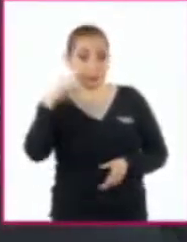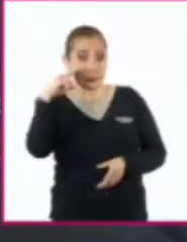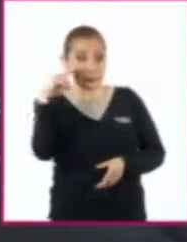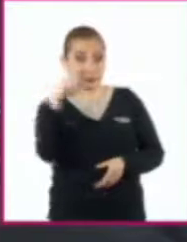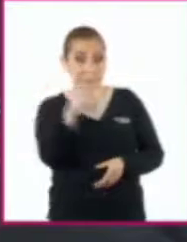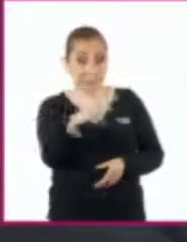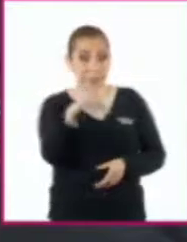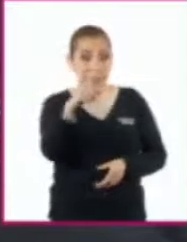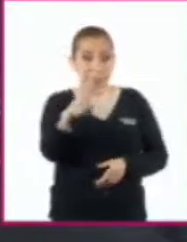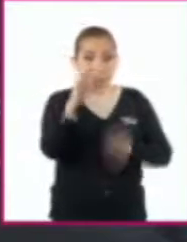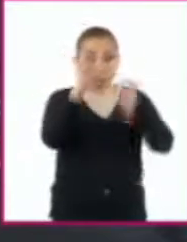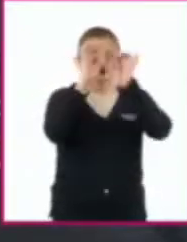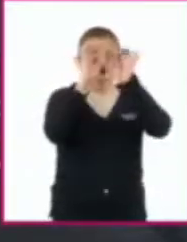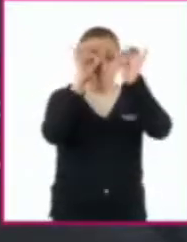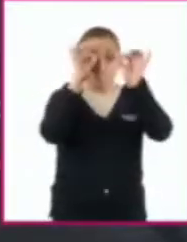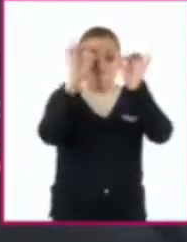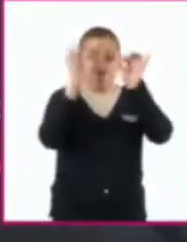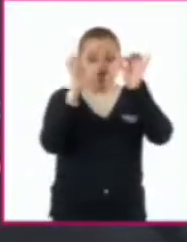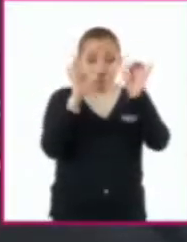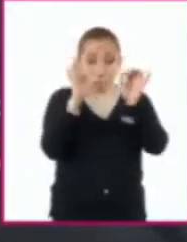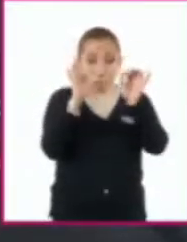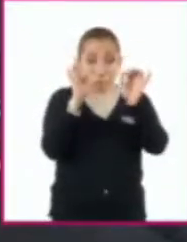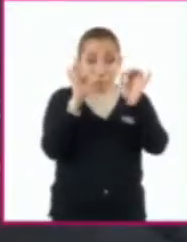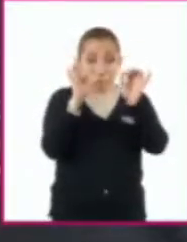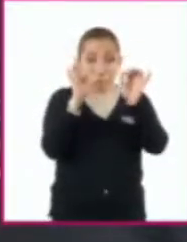Observen las partículas.